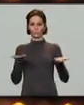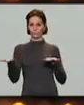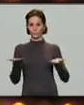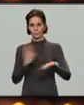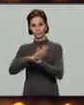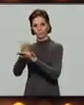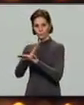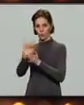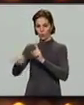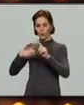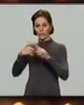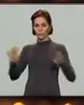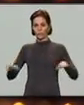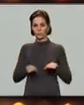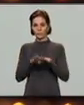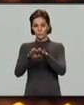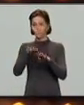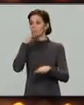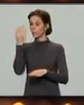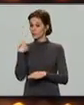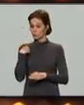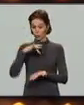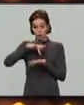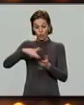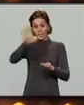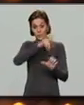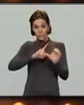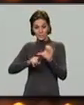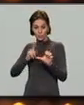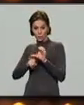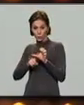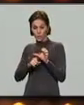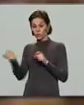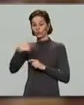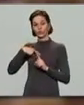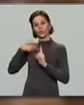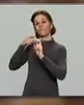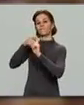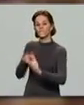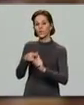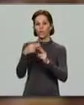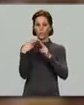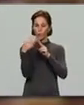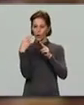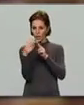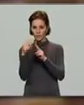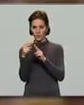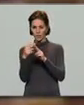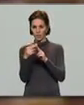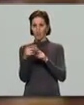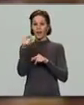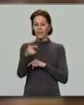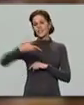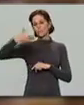de la mano izquierda y de la mano derecha para construir el centro. Y desde Extremadura vamos a defender siempre un estilo de